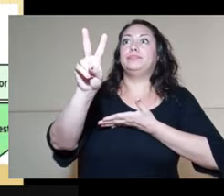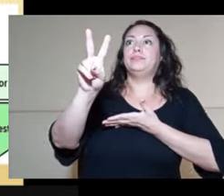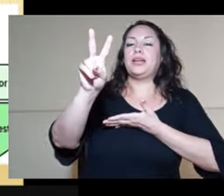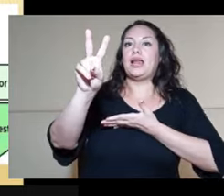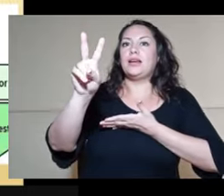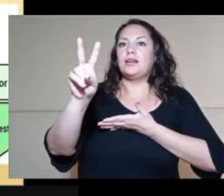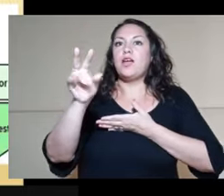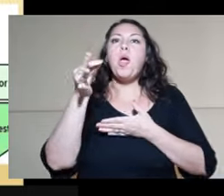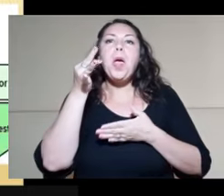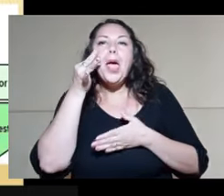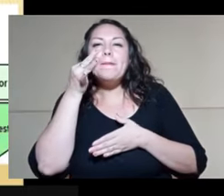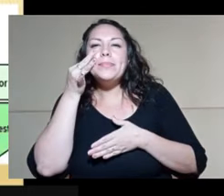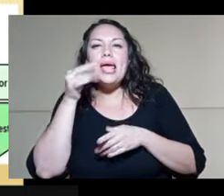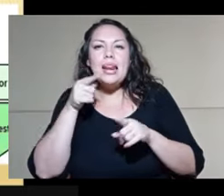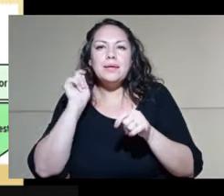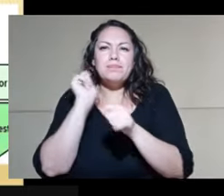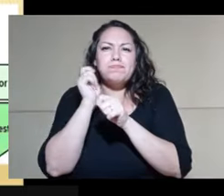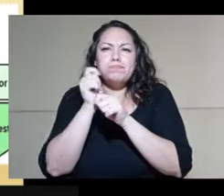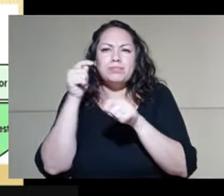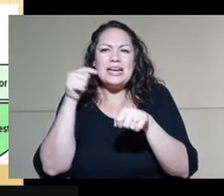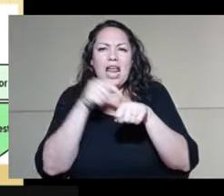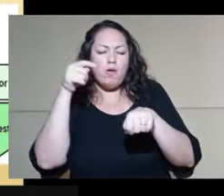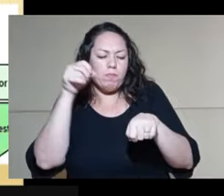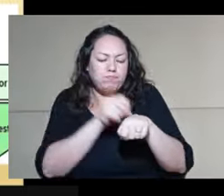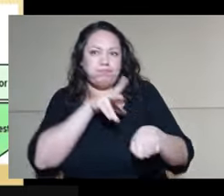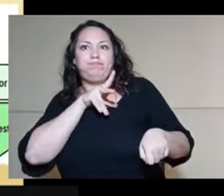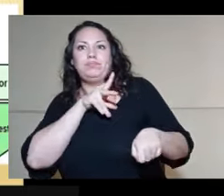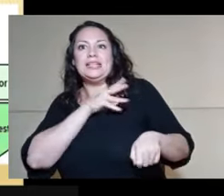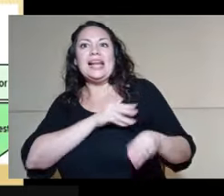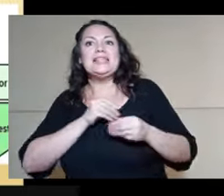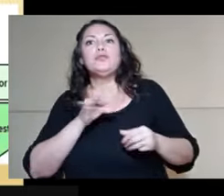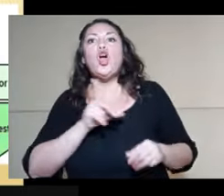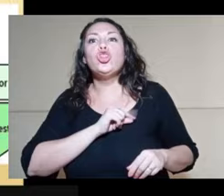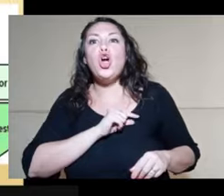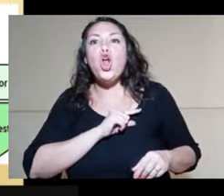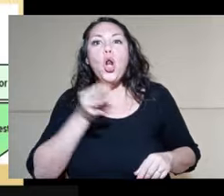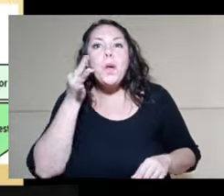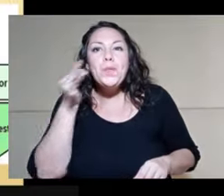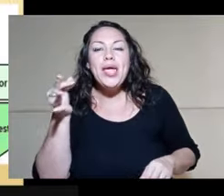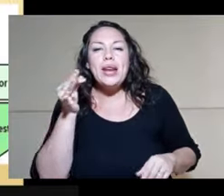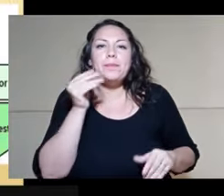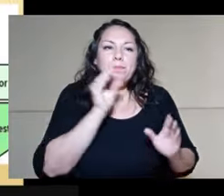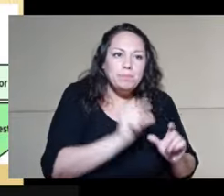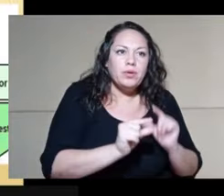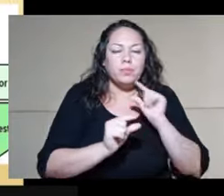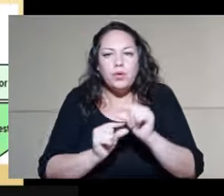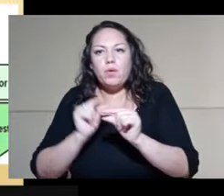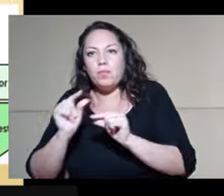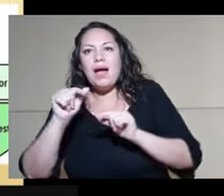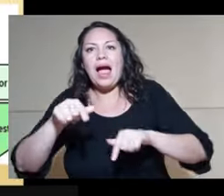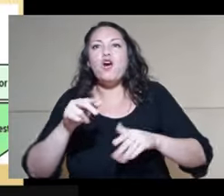Si es un clavo, va a ir a los receptores del dolor de la piel. Y